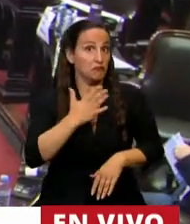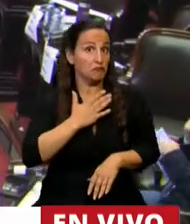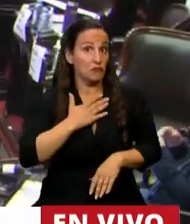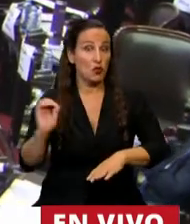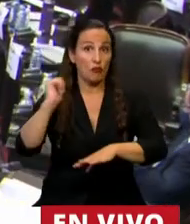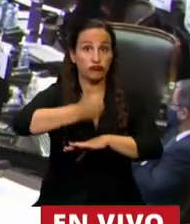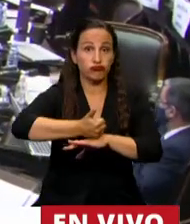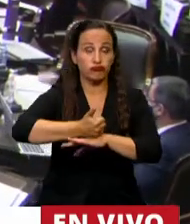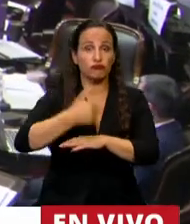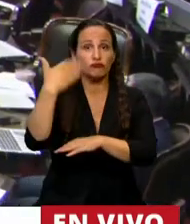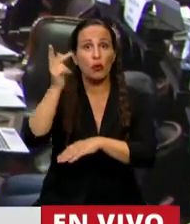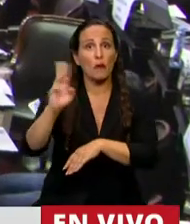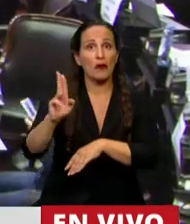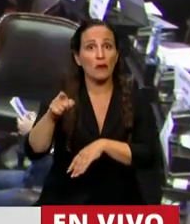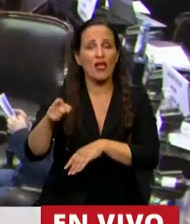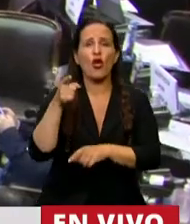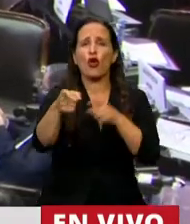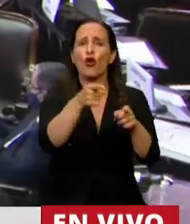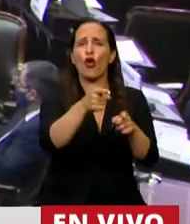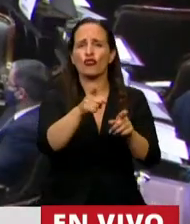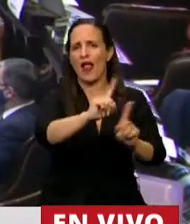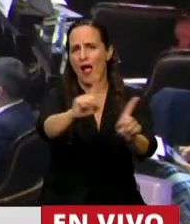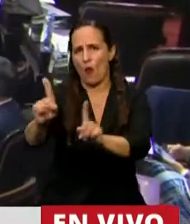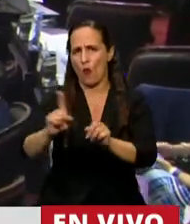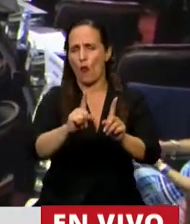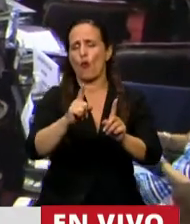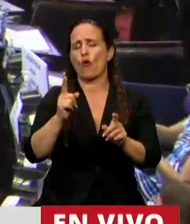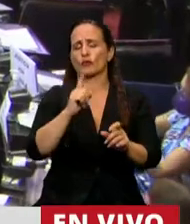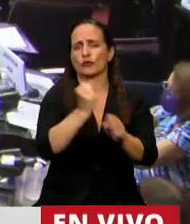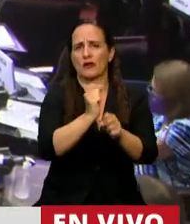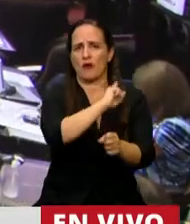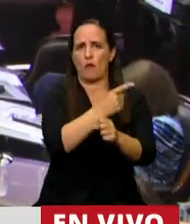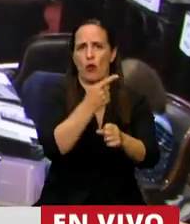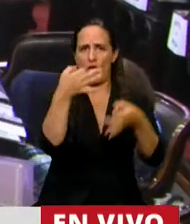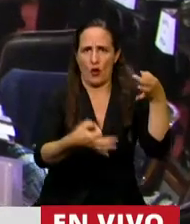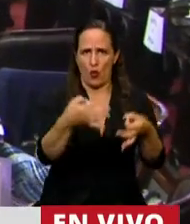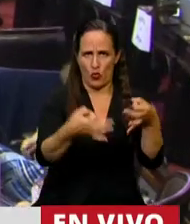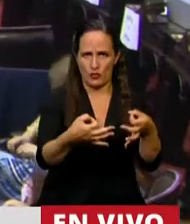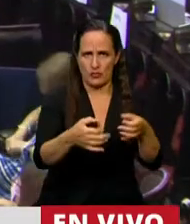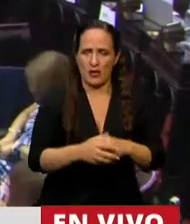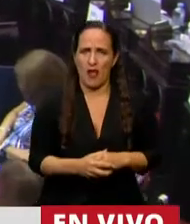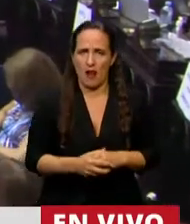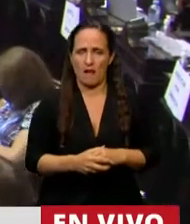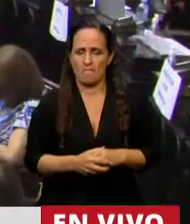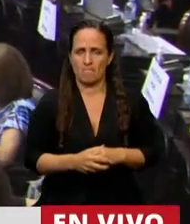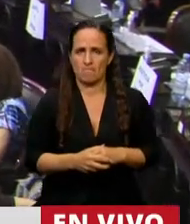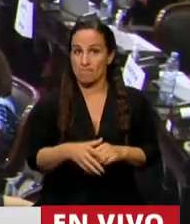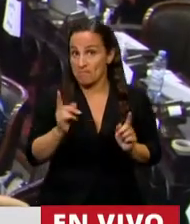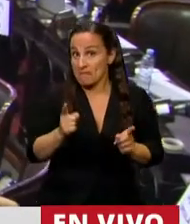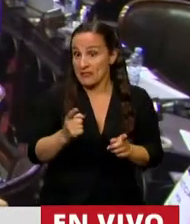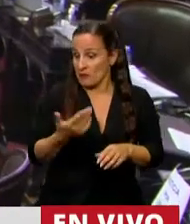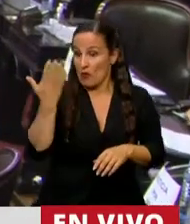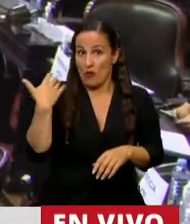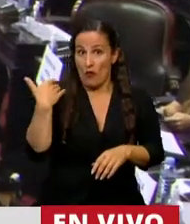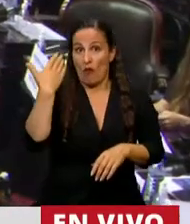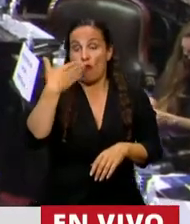una cuestión de privilegio contra algunos personajes integrantes del Poder Judicial, haciéndome eco de las declaraciones que